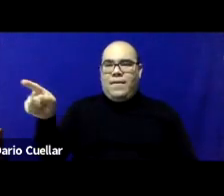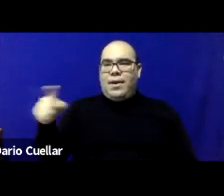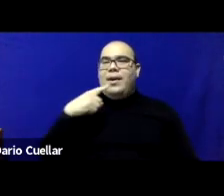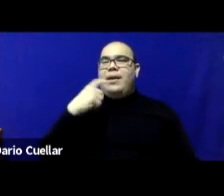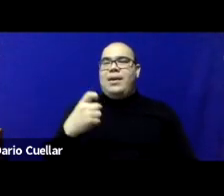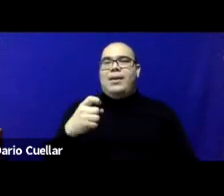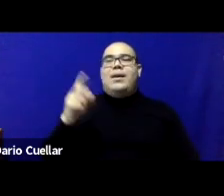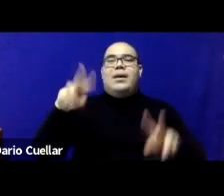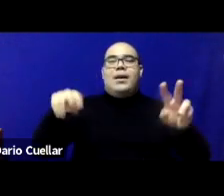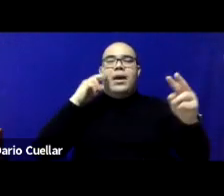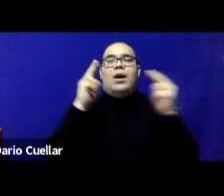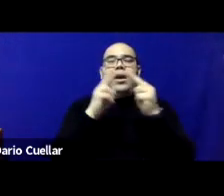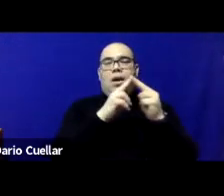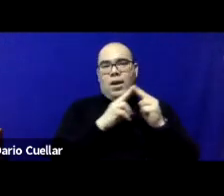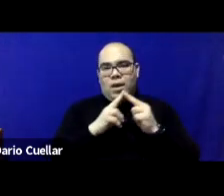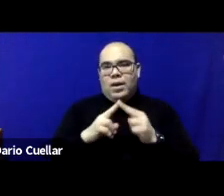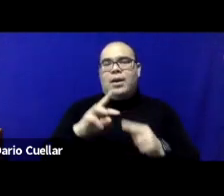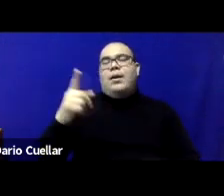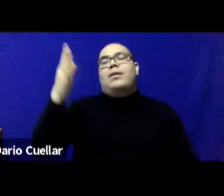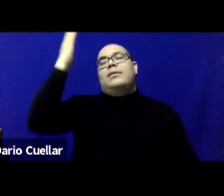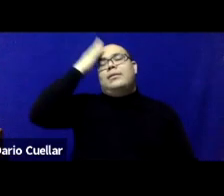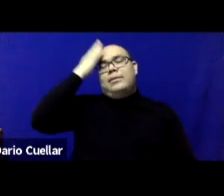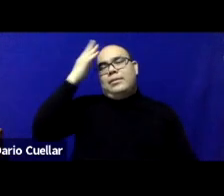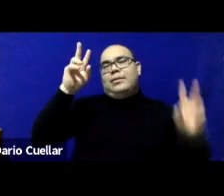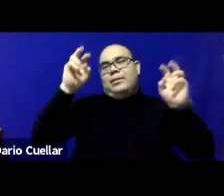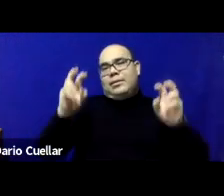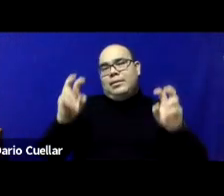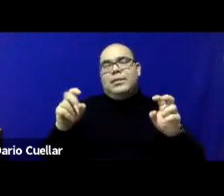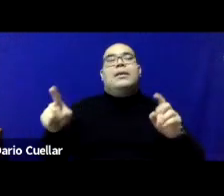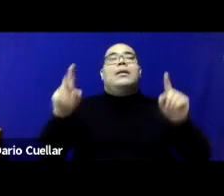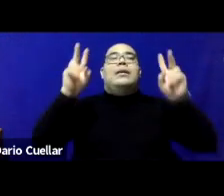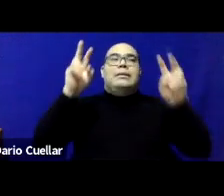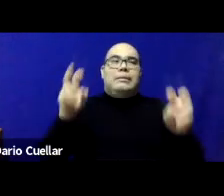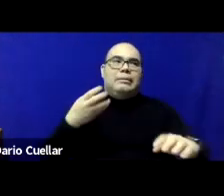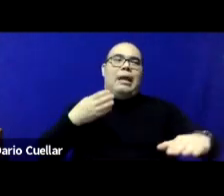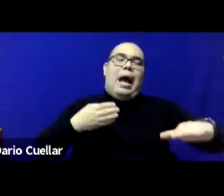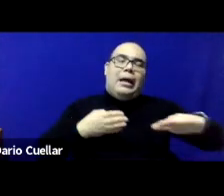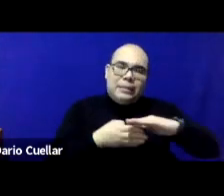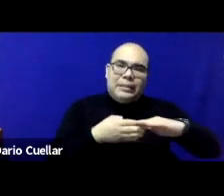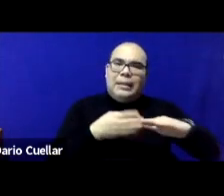han mencionado en el chat. También sabemos que el tema de poder acceder